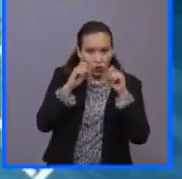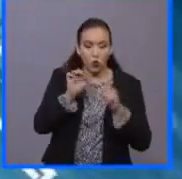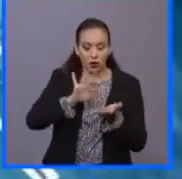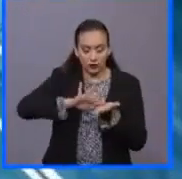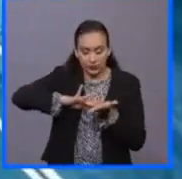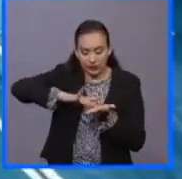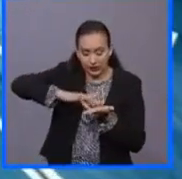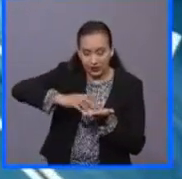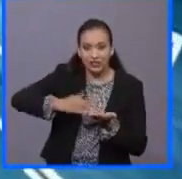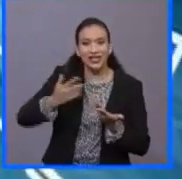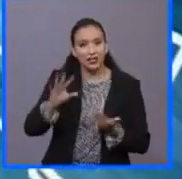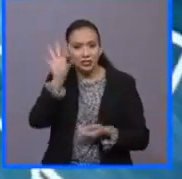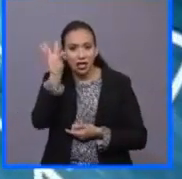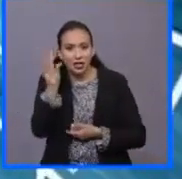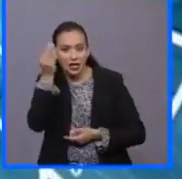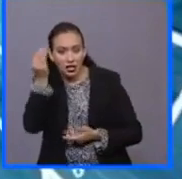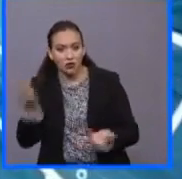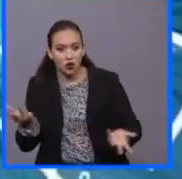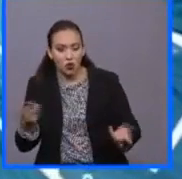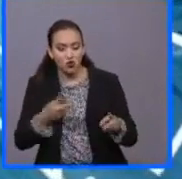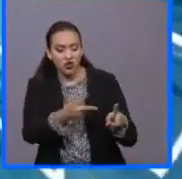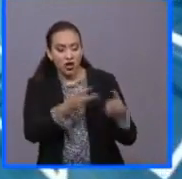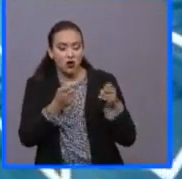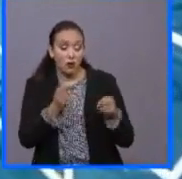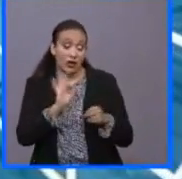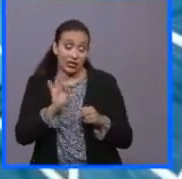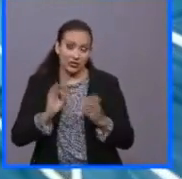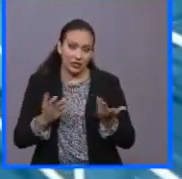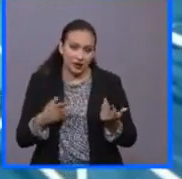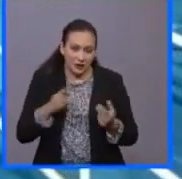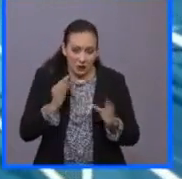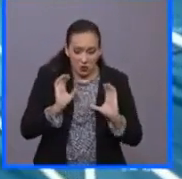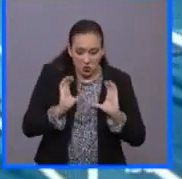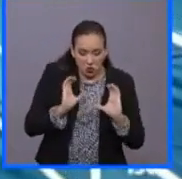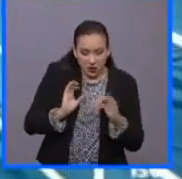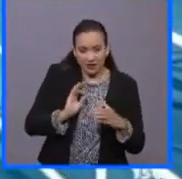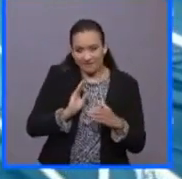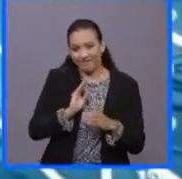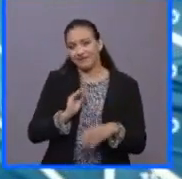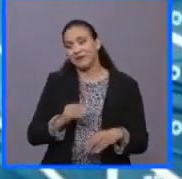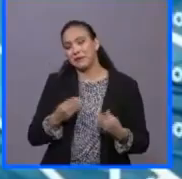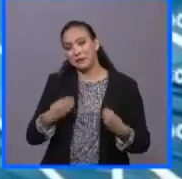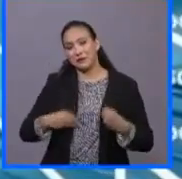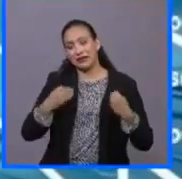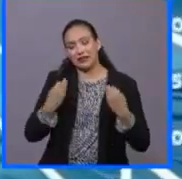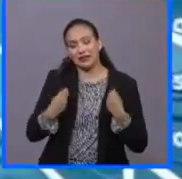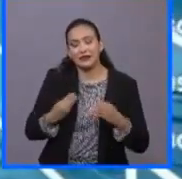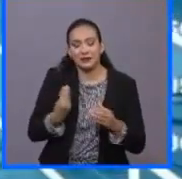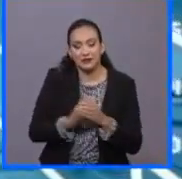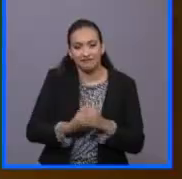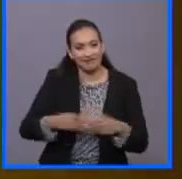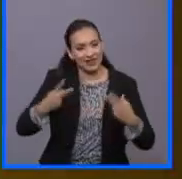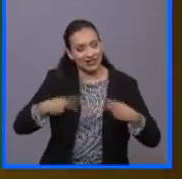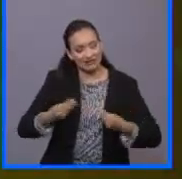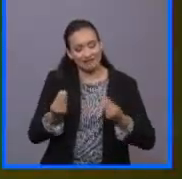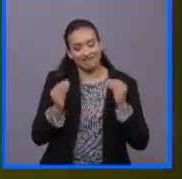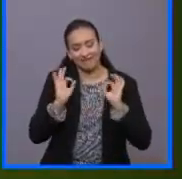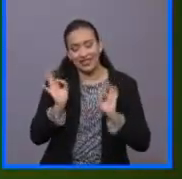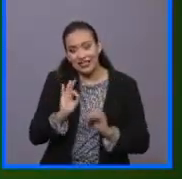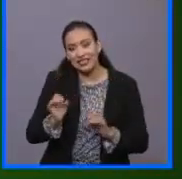controlada hacia tecnologías emergentes sin exponer la información de millones de mexicanos a